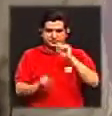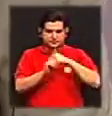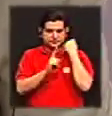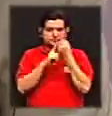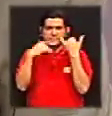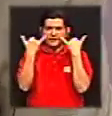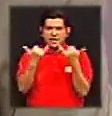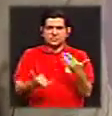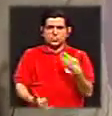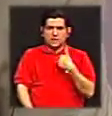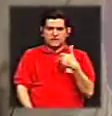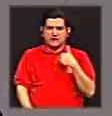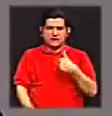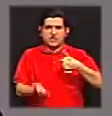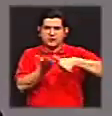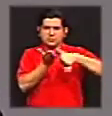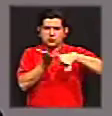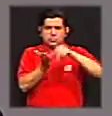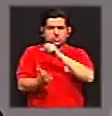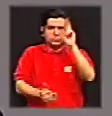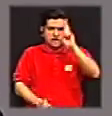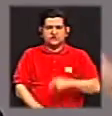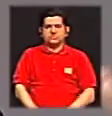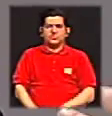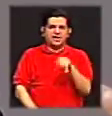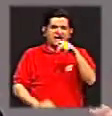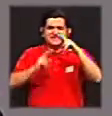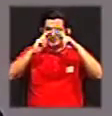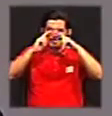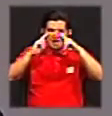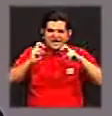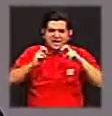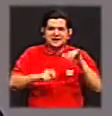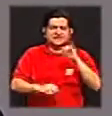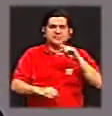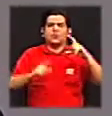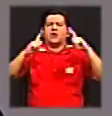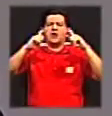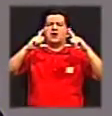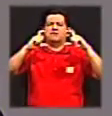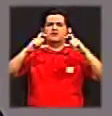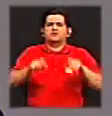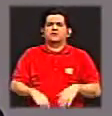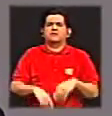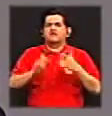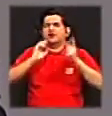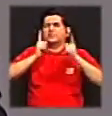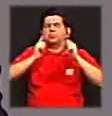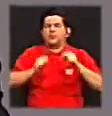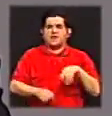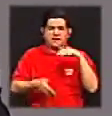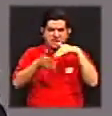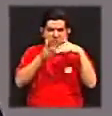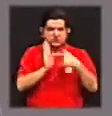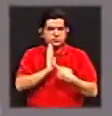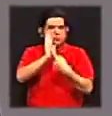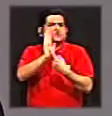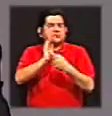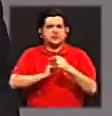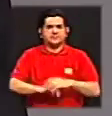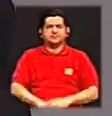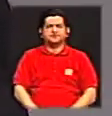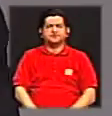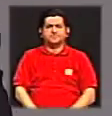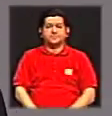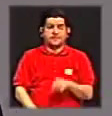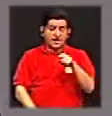actual de las elecciones en Costa Rica? ¿Cuál es la foto que sale de este estudio? Bueno, en primer lugar,